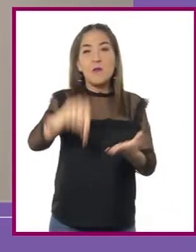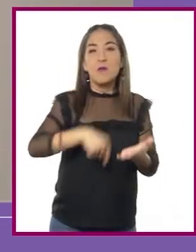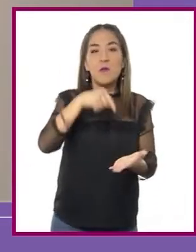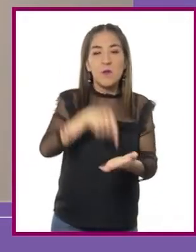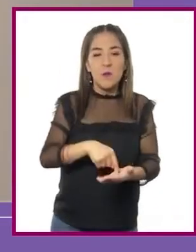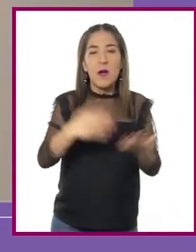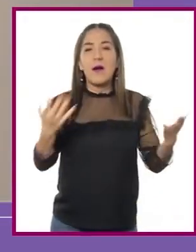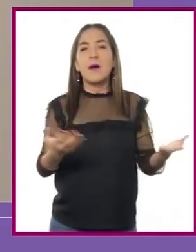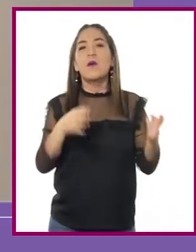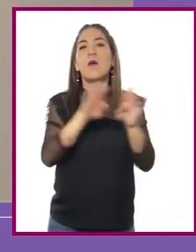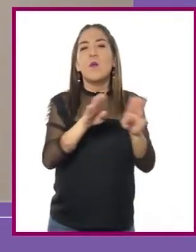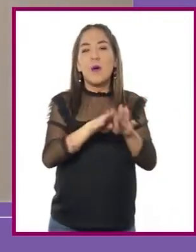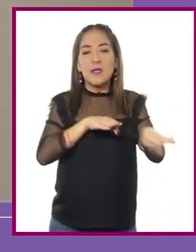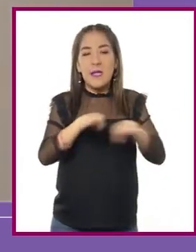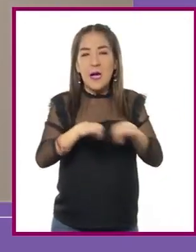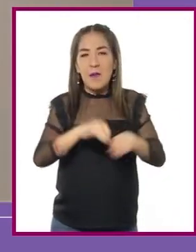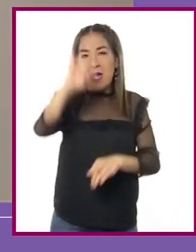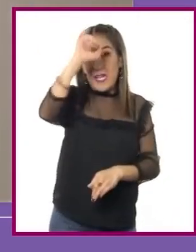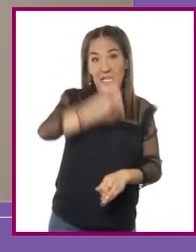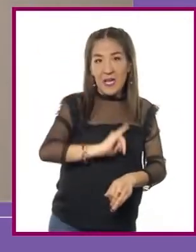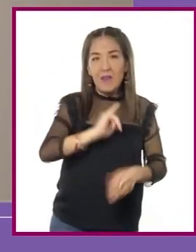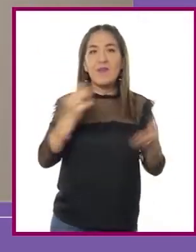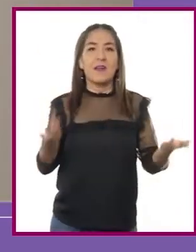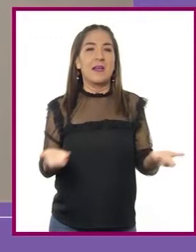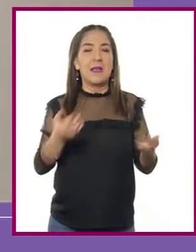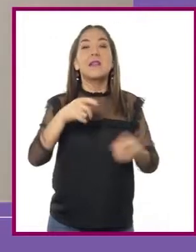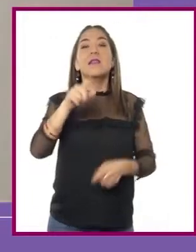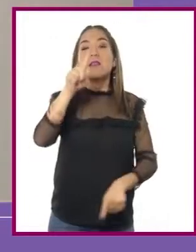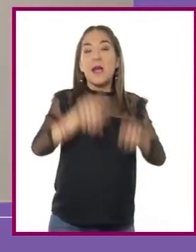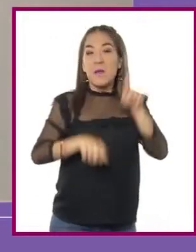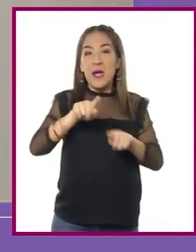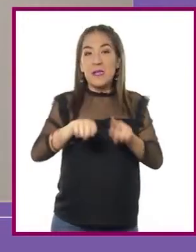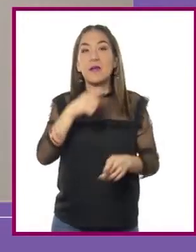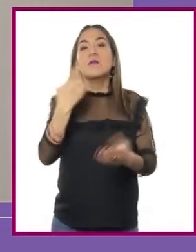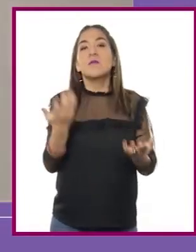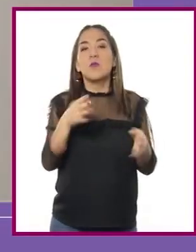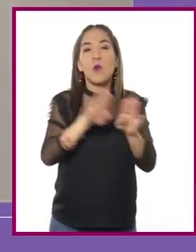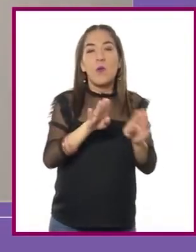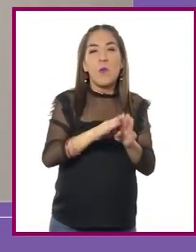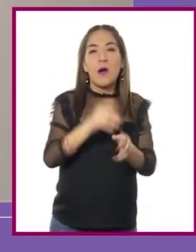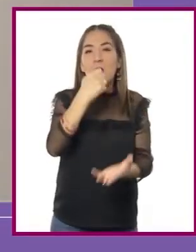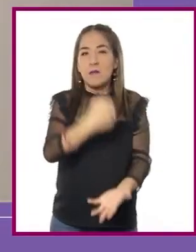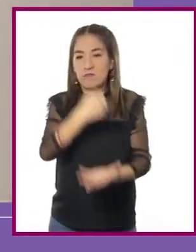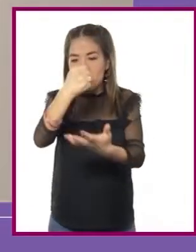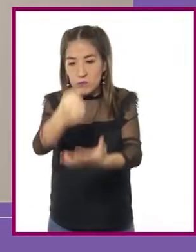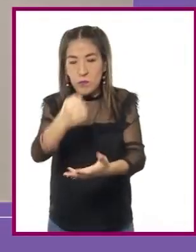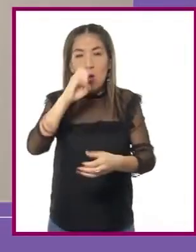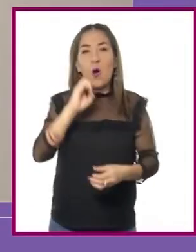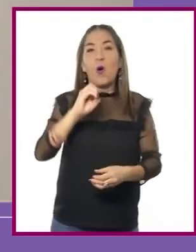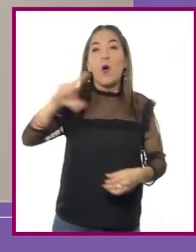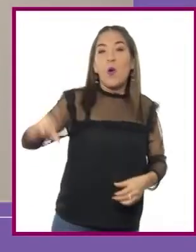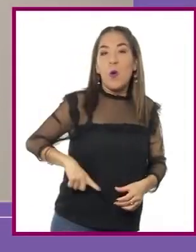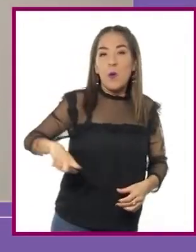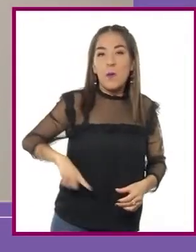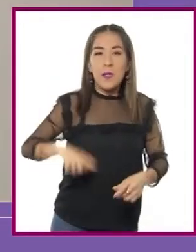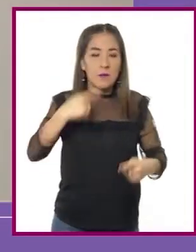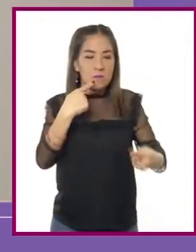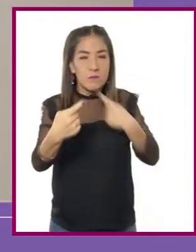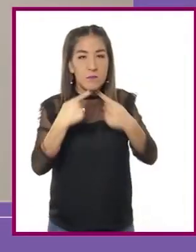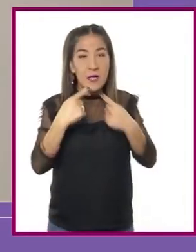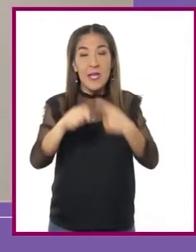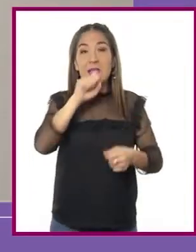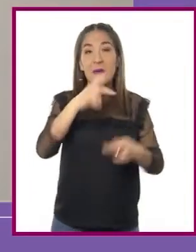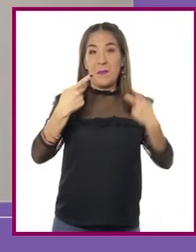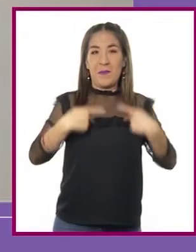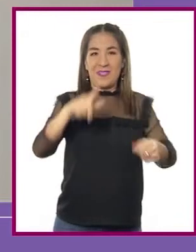de departamento, y son movibles según el presupuesto o gobierno en turno. En cuanto al personal